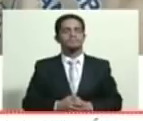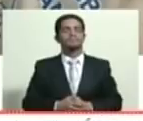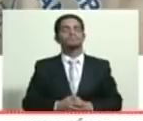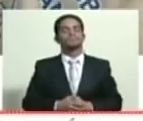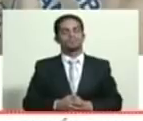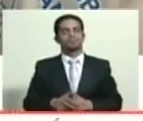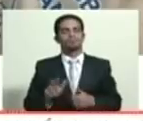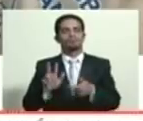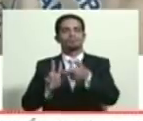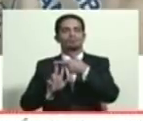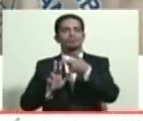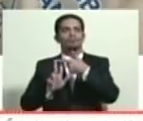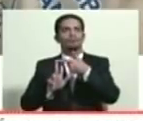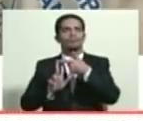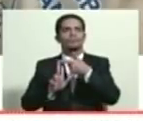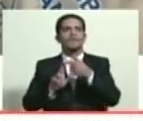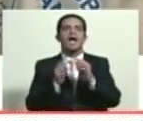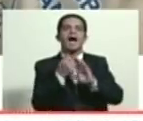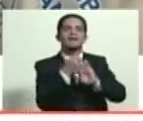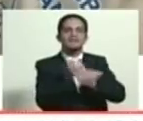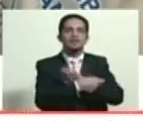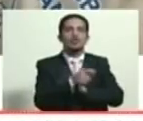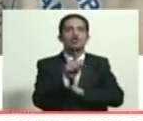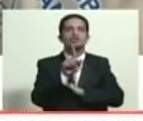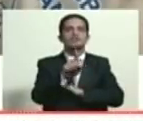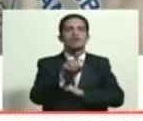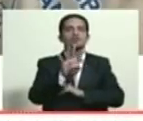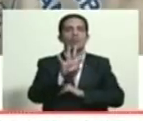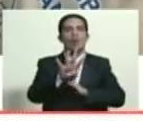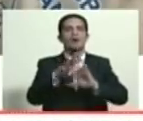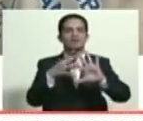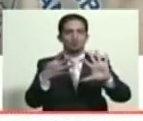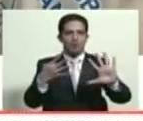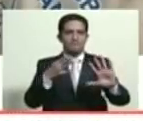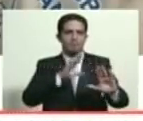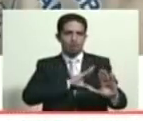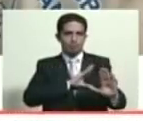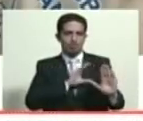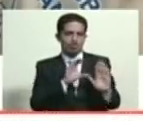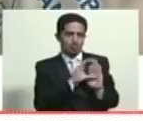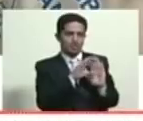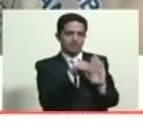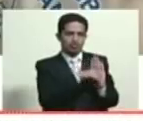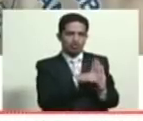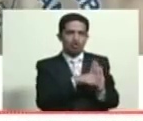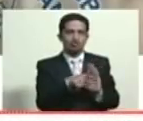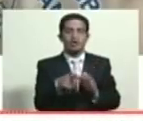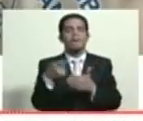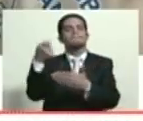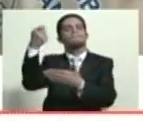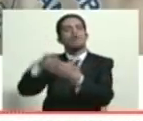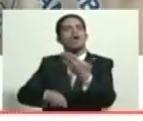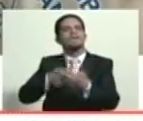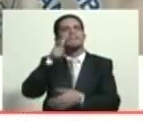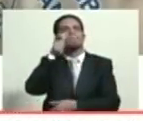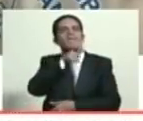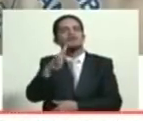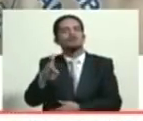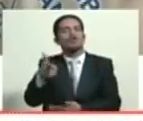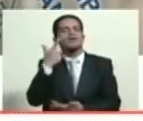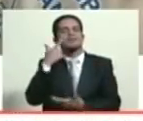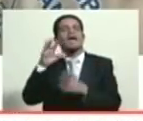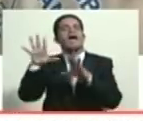Considerando que el artículo 149 de nuestra Carta Magna prohíbe a todos los funcionarios públicos